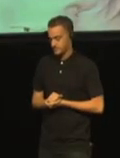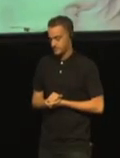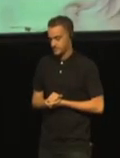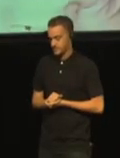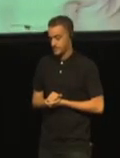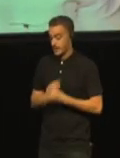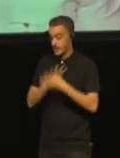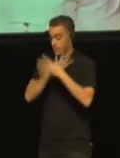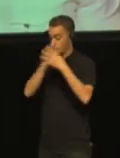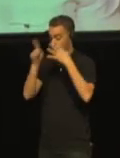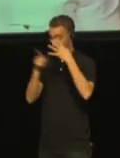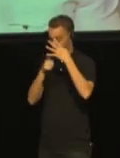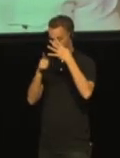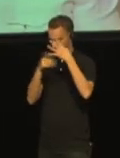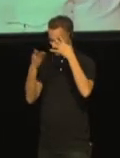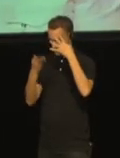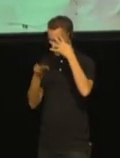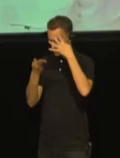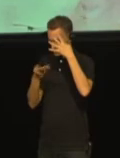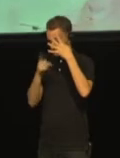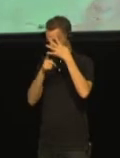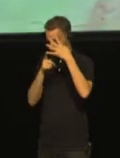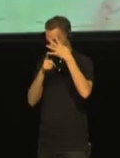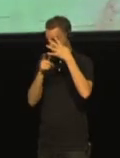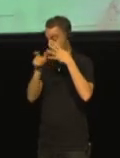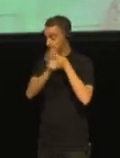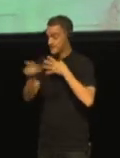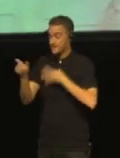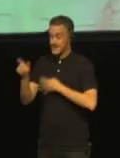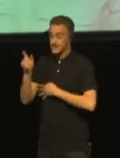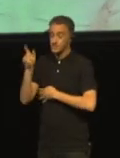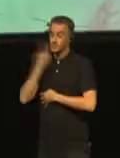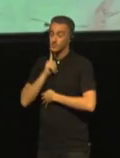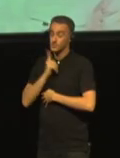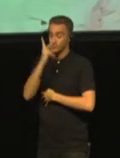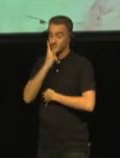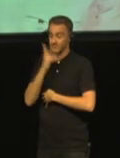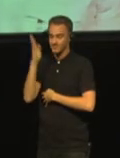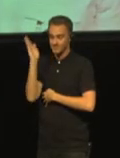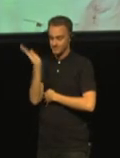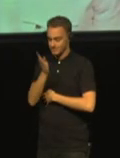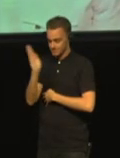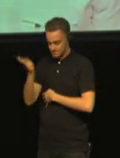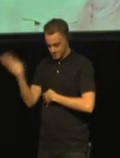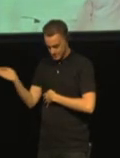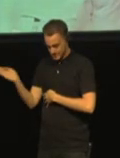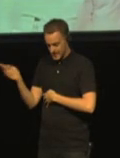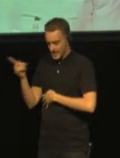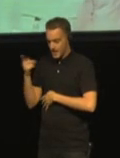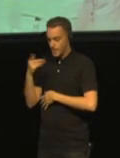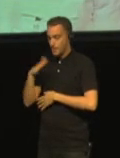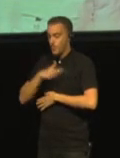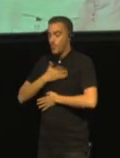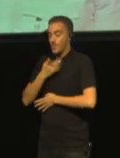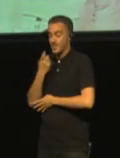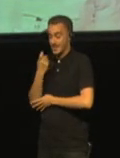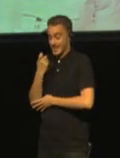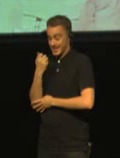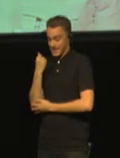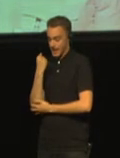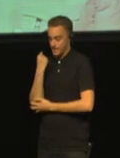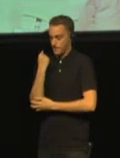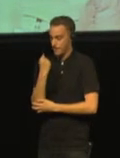Cuarto punto clave. Las personas afectadas de sordo o ceguera pueden necesitar apoyo adicional para los servicios de acceso.